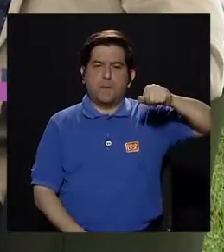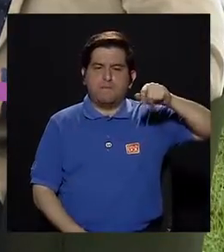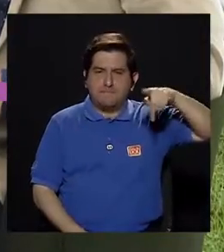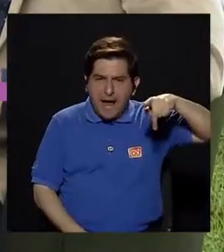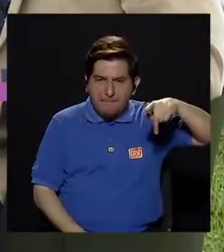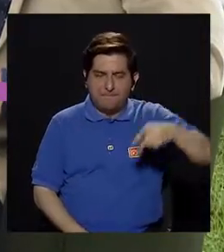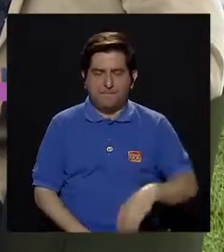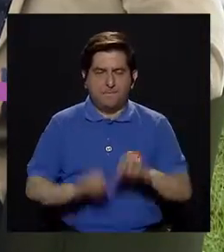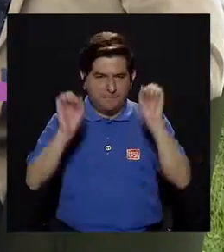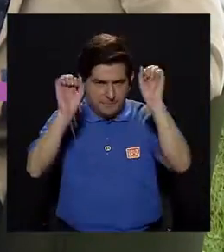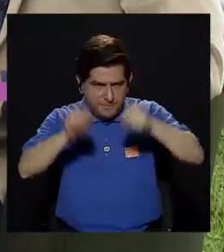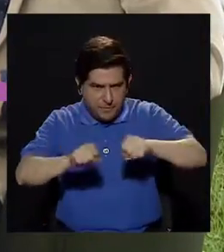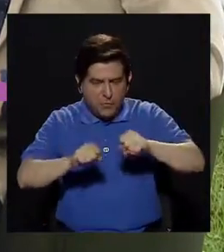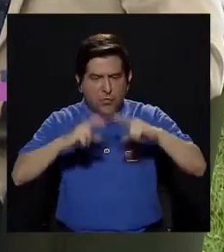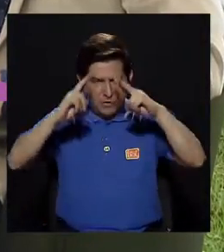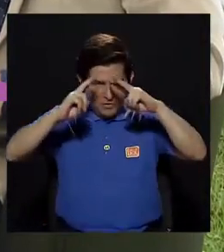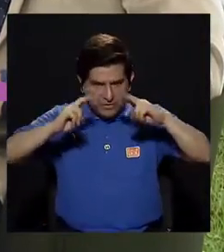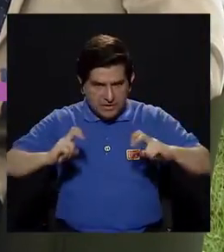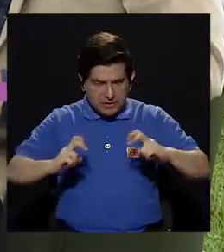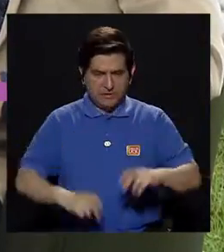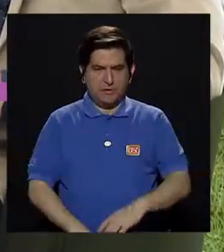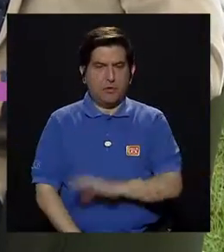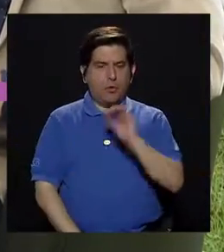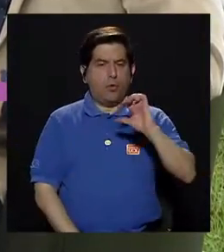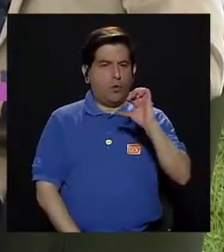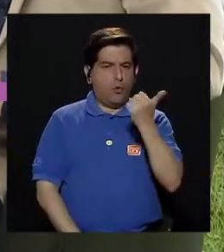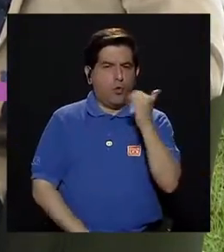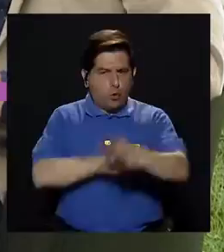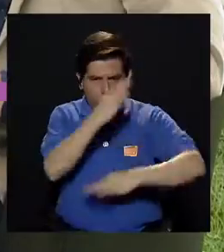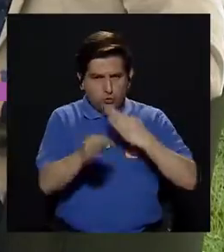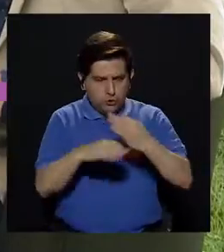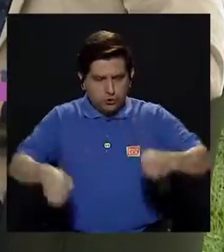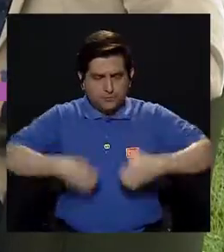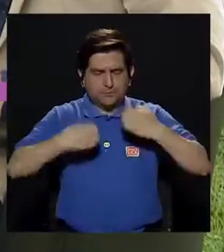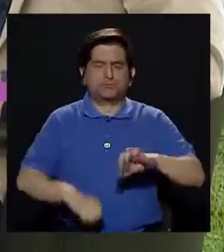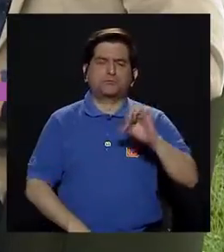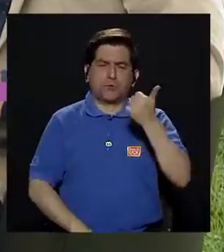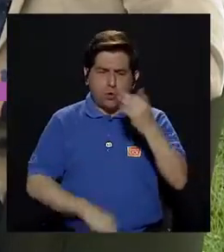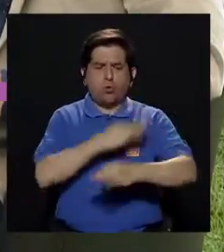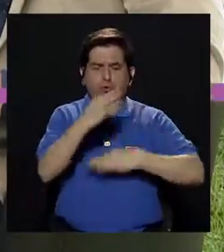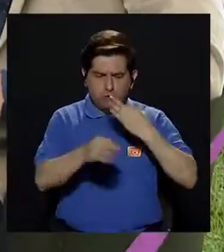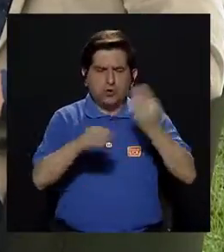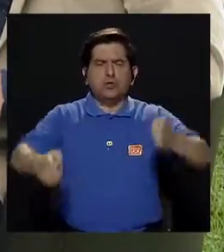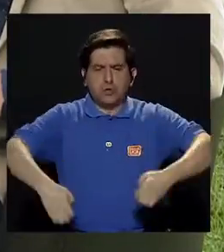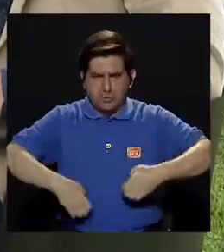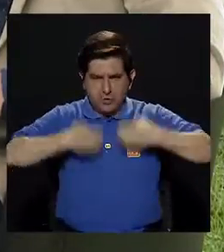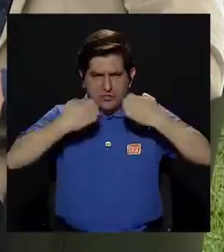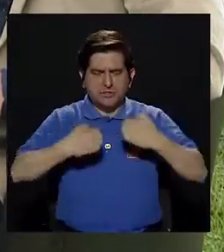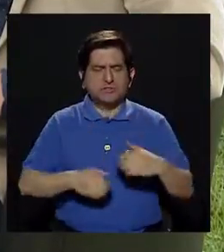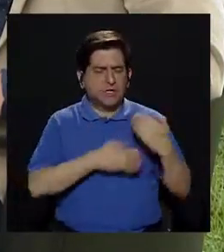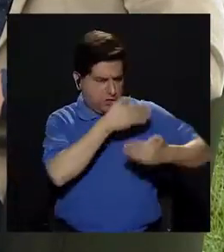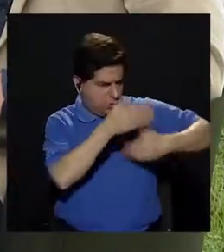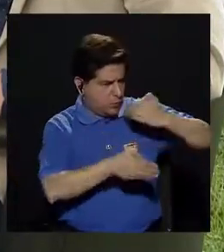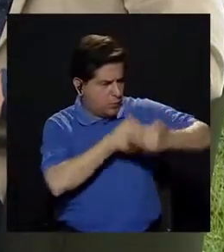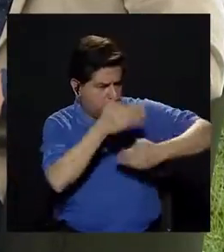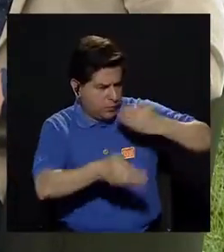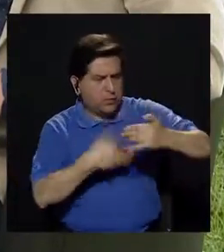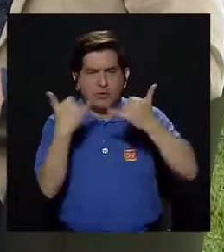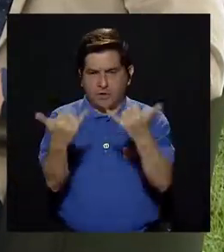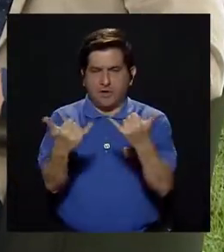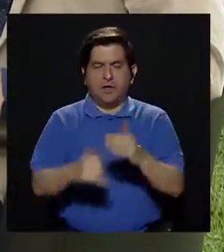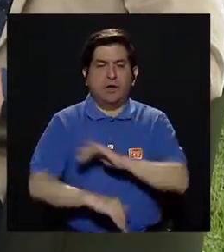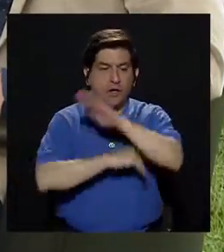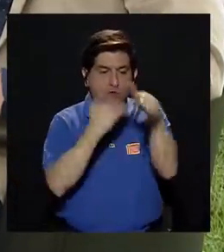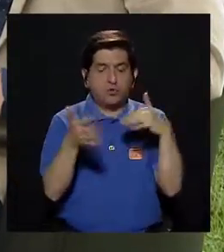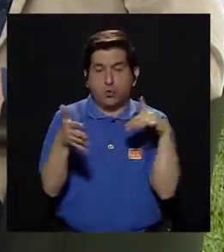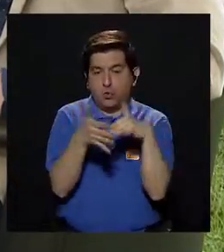Papanicolaou para lograr como examen preventivo, ¿o existen otros exámenes? Existen otros exámenes que han ido evolucionando, ¿verdad? Porque dentro